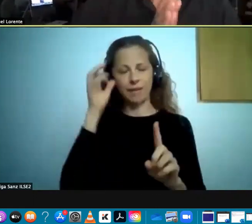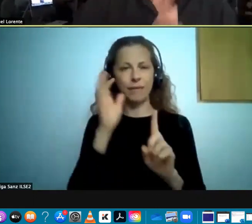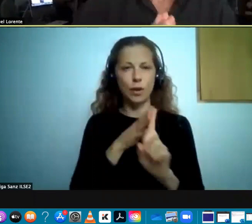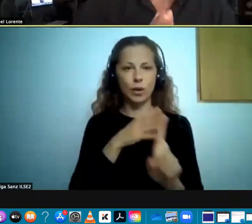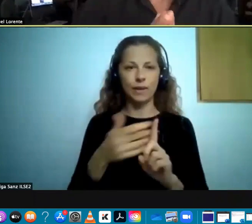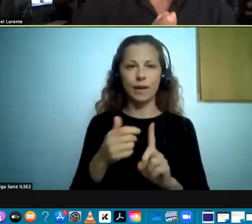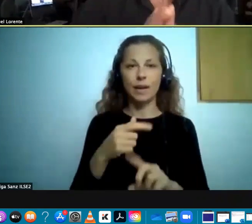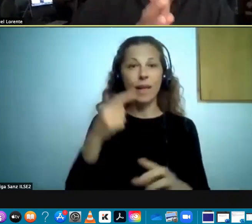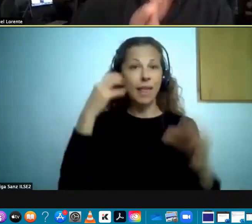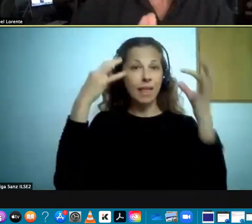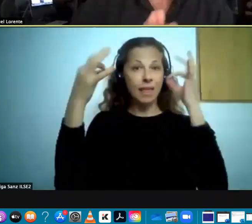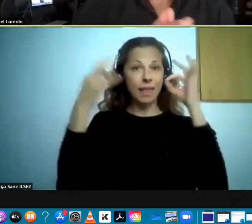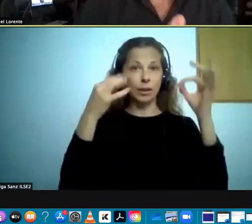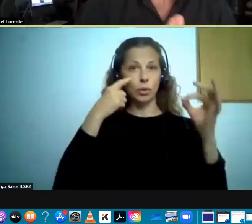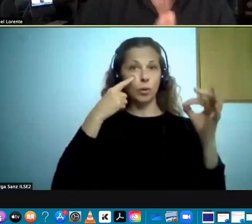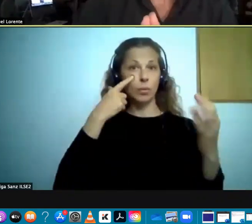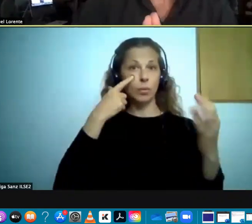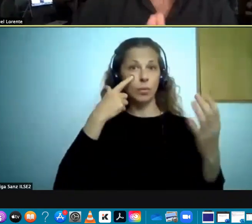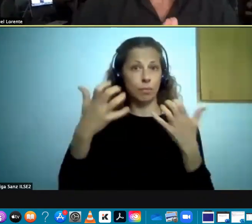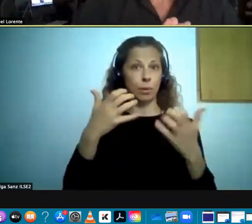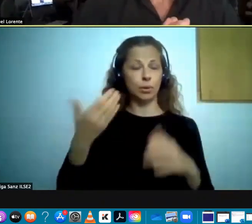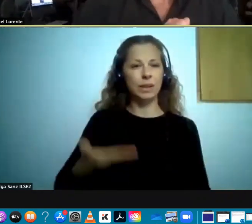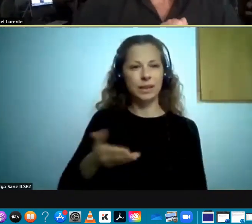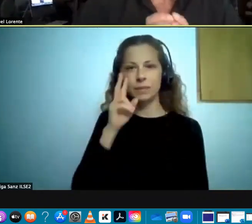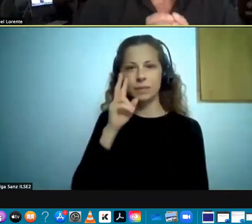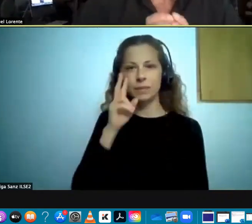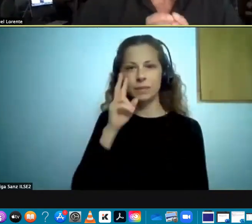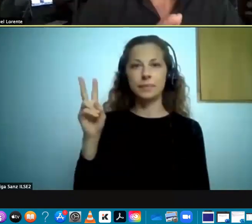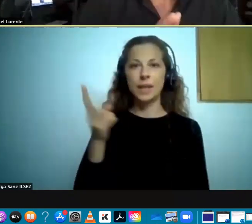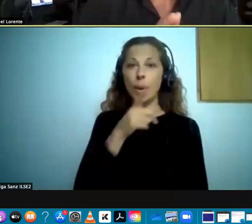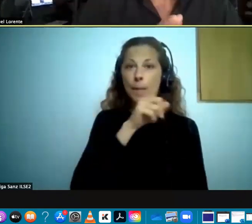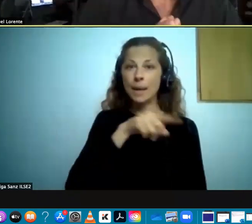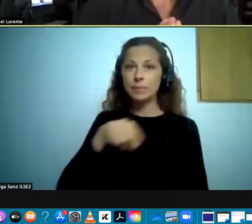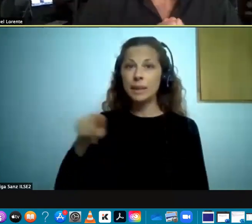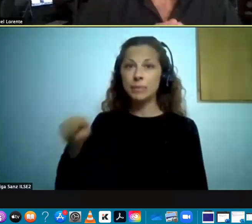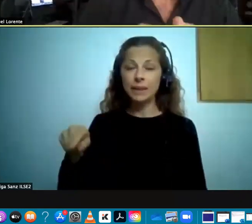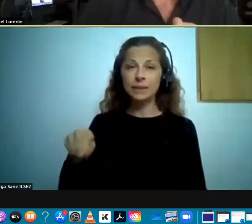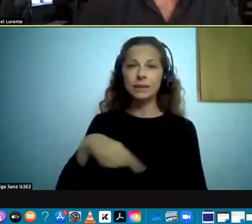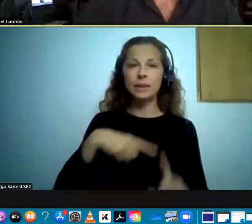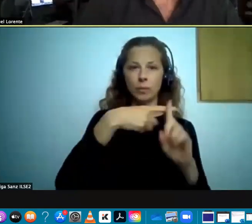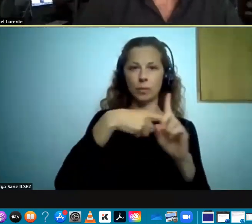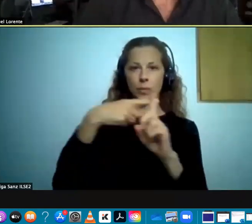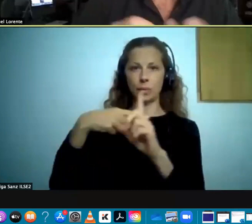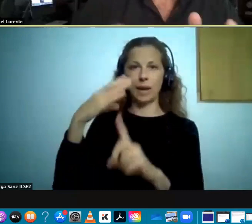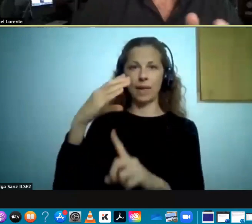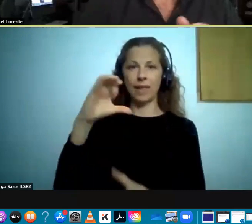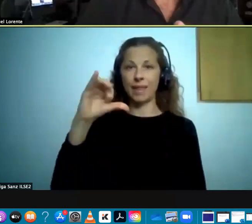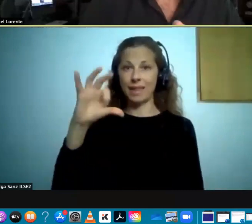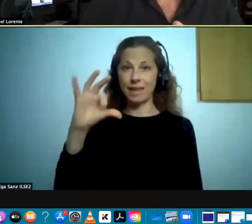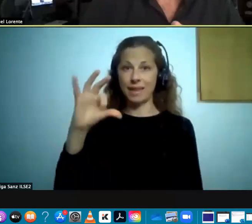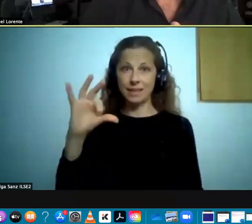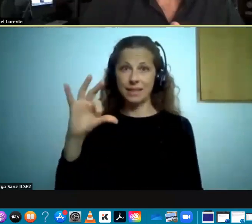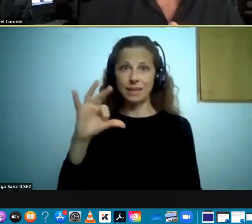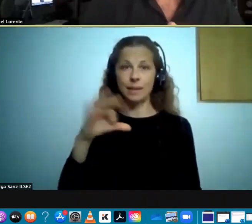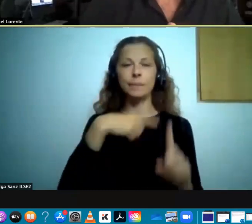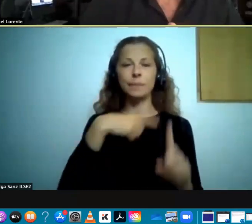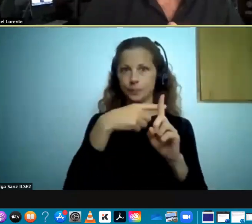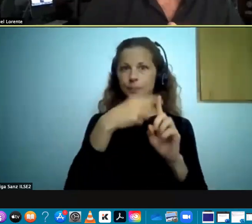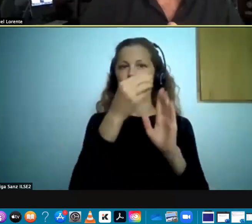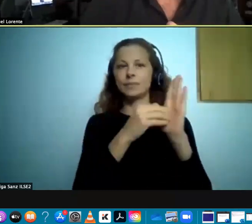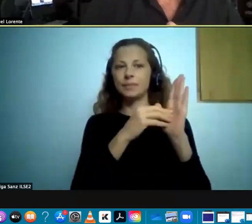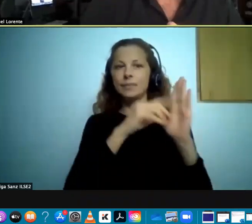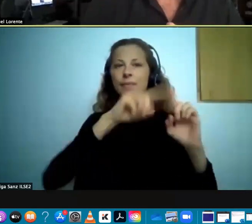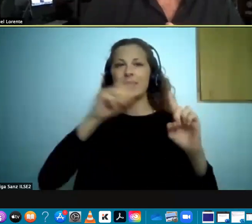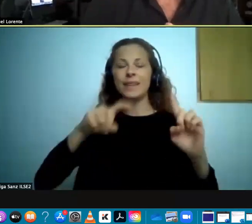significativo, es el que aparece reflejado cada mes en el barómetro del CIS. Barómetro del CIS que, ante una realidad